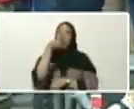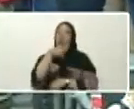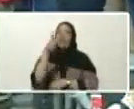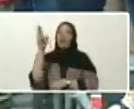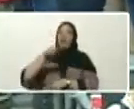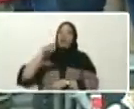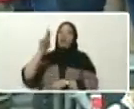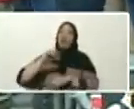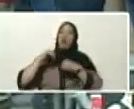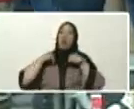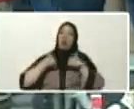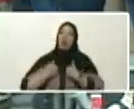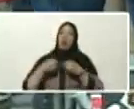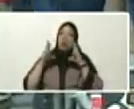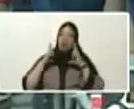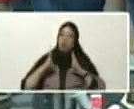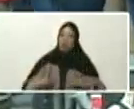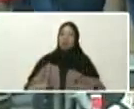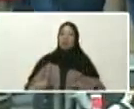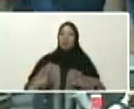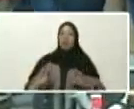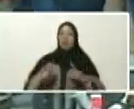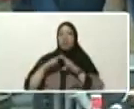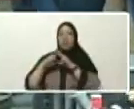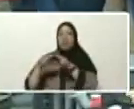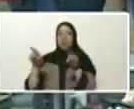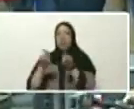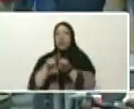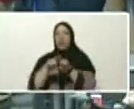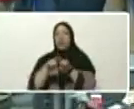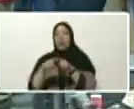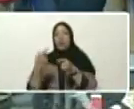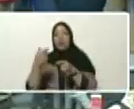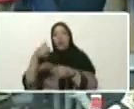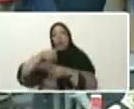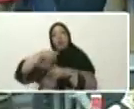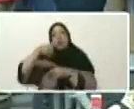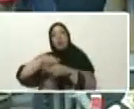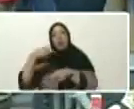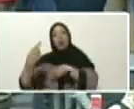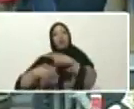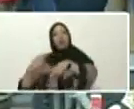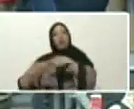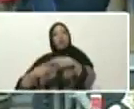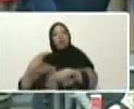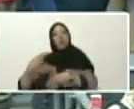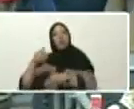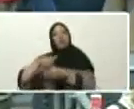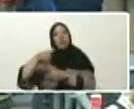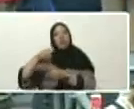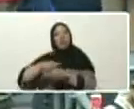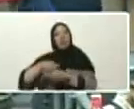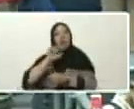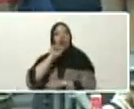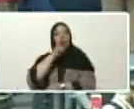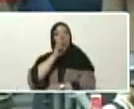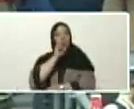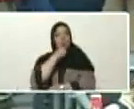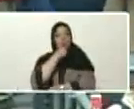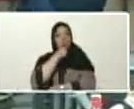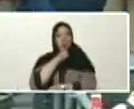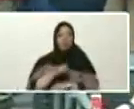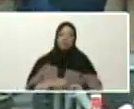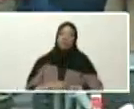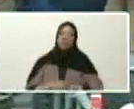se rinde nunca. Entregársela a Carlos es entregárselo al voto más fiel de la revolución, el voto adulto mayor.